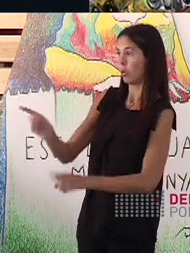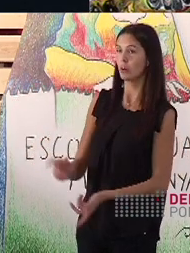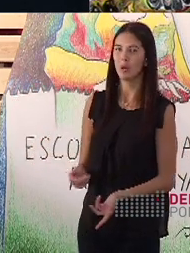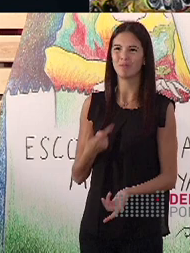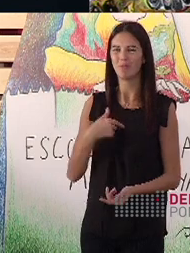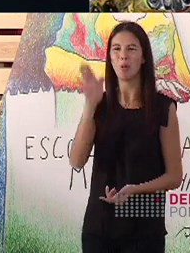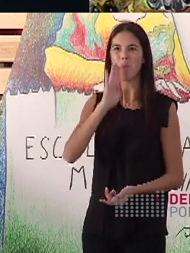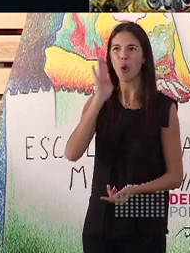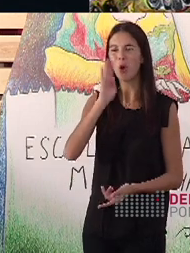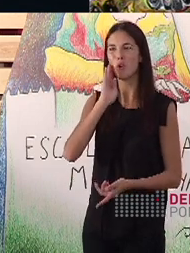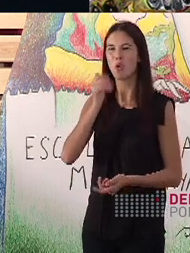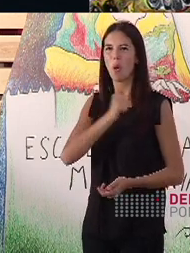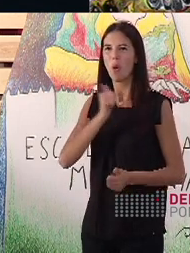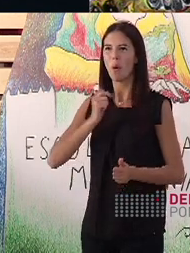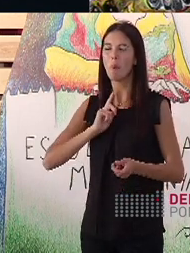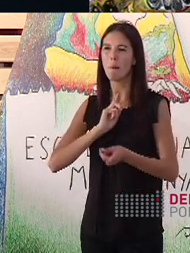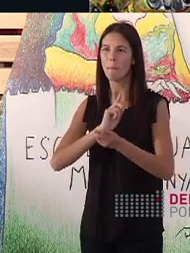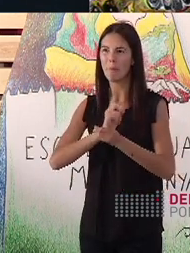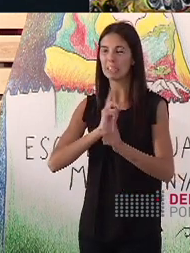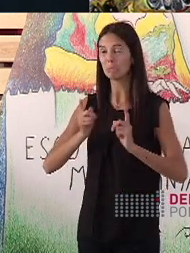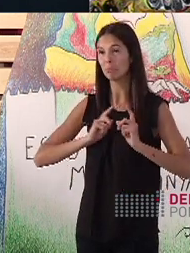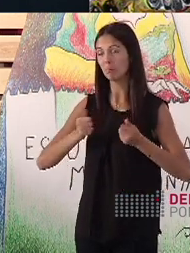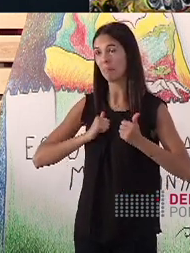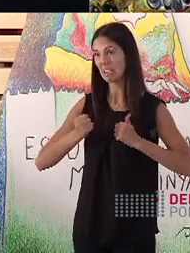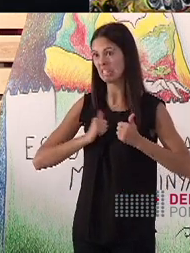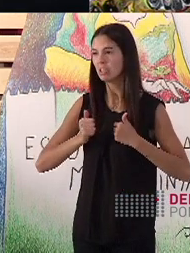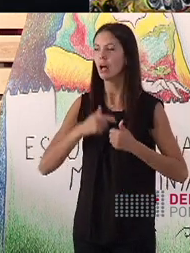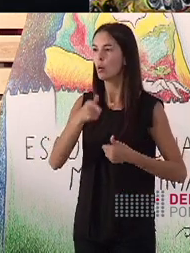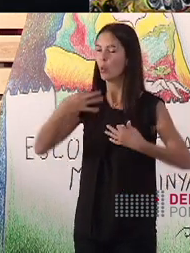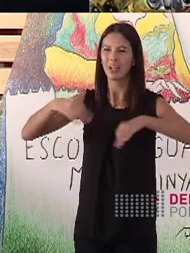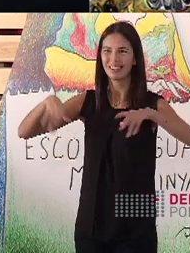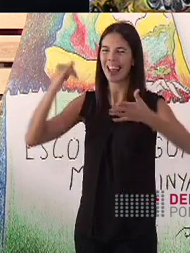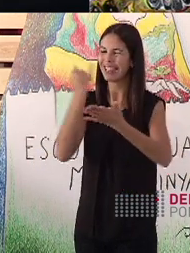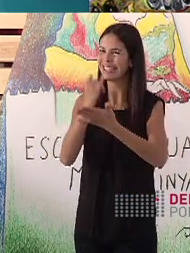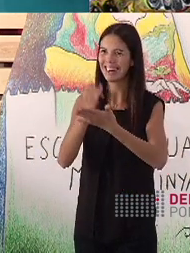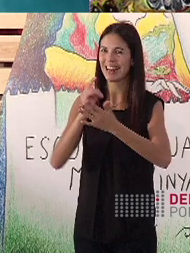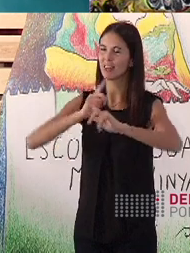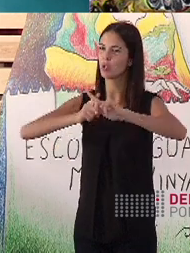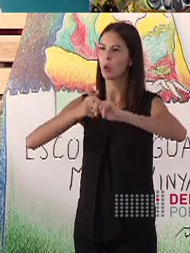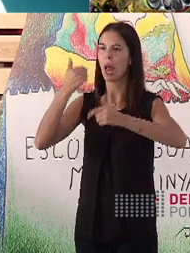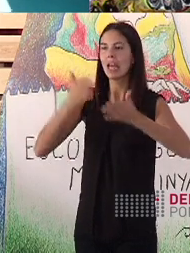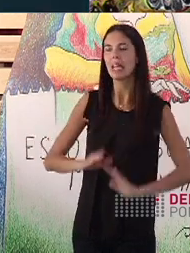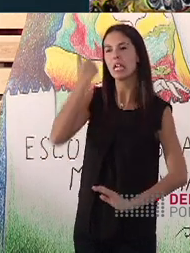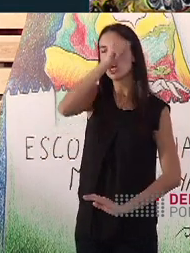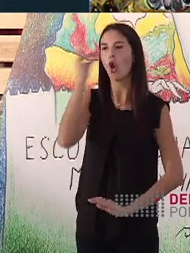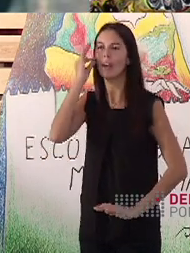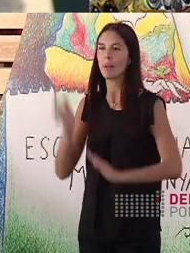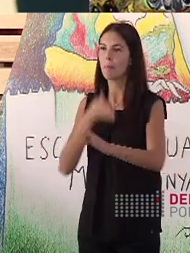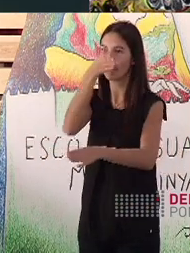machista seguirá siendo la única clase de educación sexual a la que asistirá tu hijo y tu hija. Y mientras siga